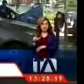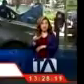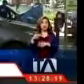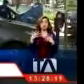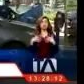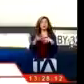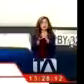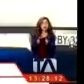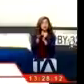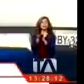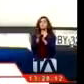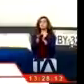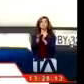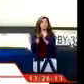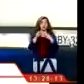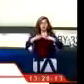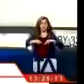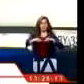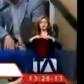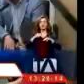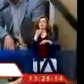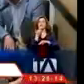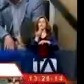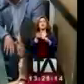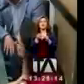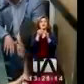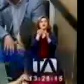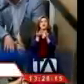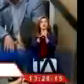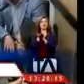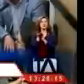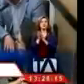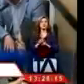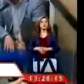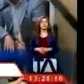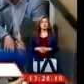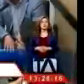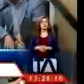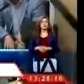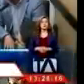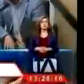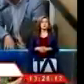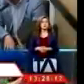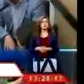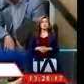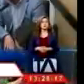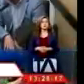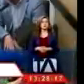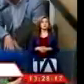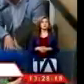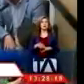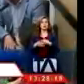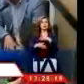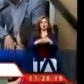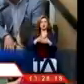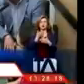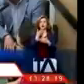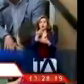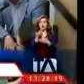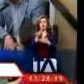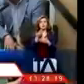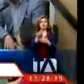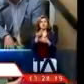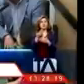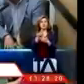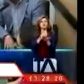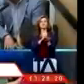no subirá hasta no conseguir un método de compensación. Porque no tenemos todavía el proceso de compensación para el diésel